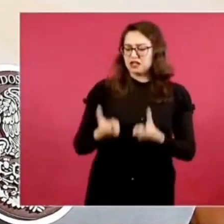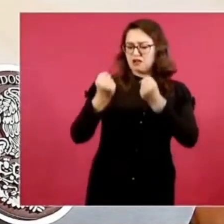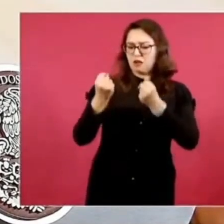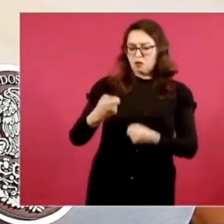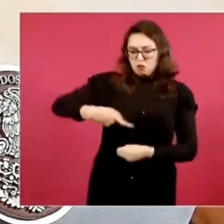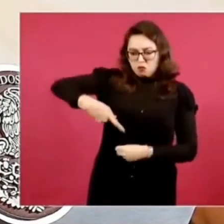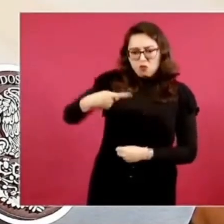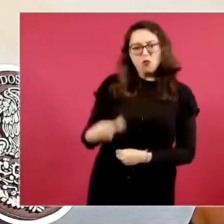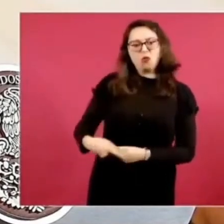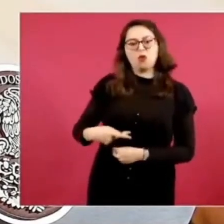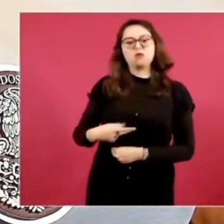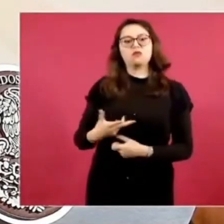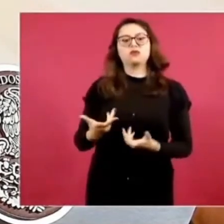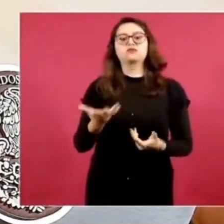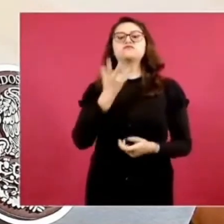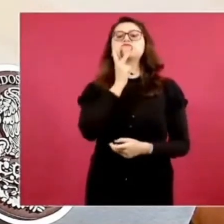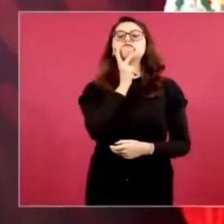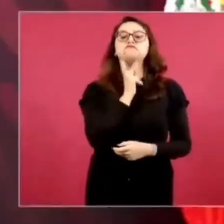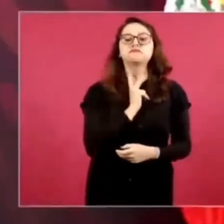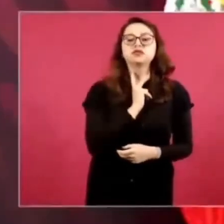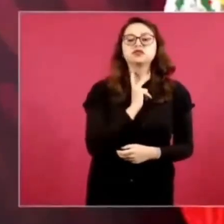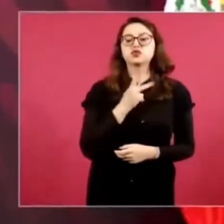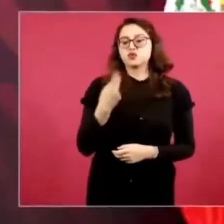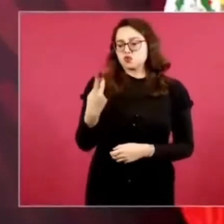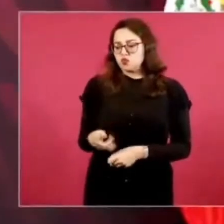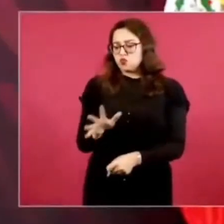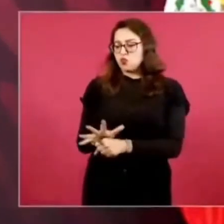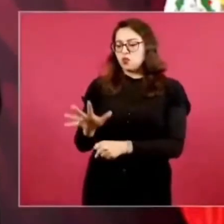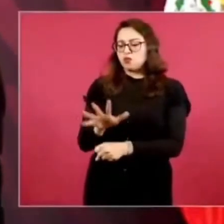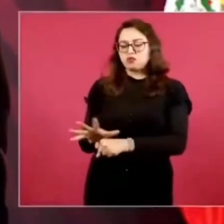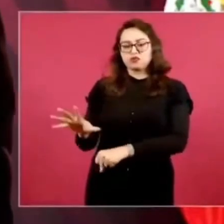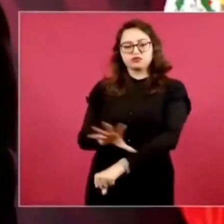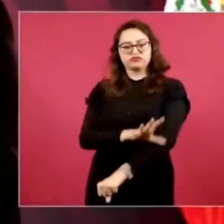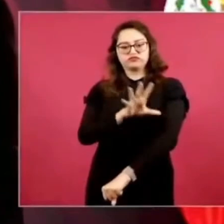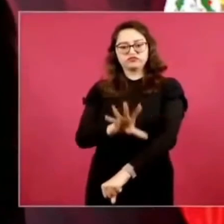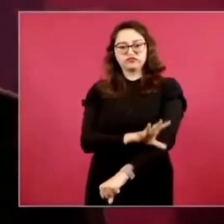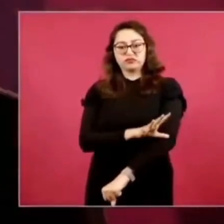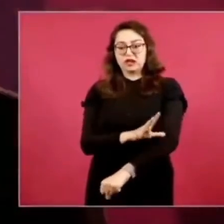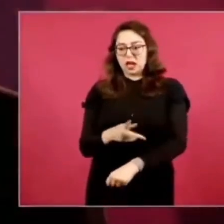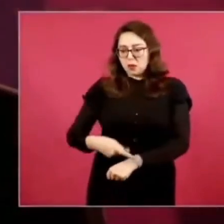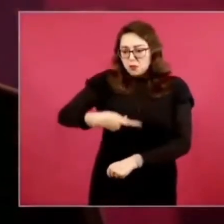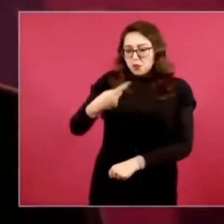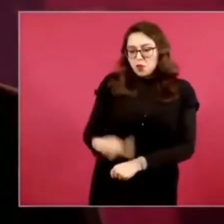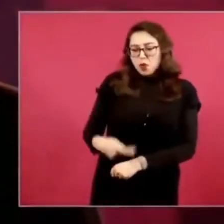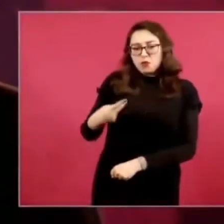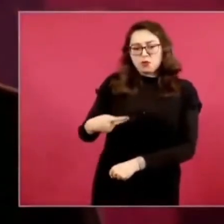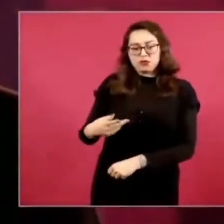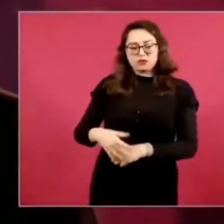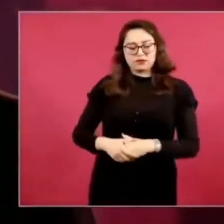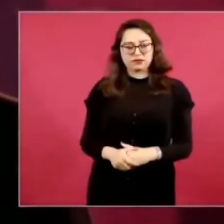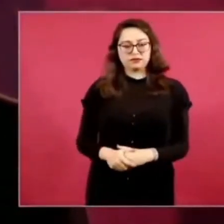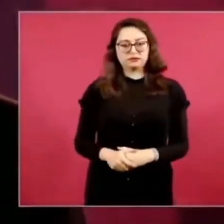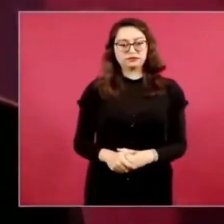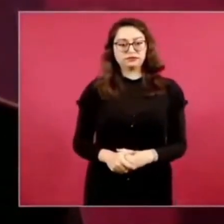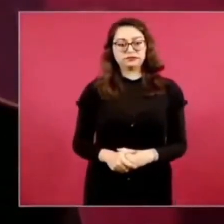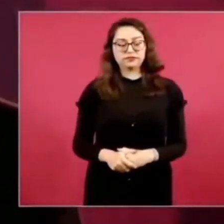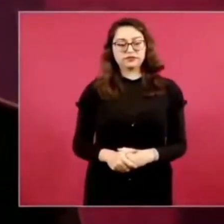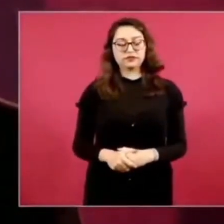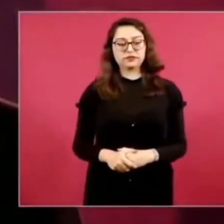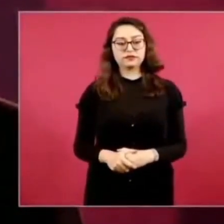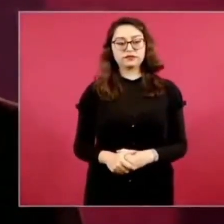industria petrolera y de la autosuficiencia energética. ¿Cómo enfrentamos la